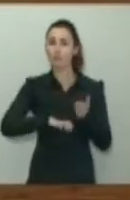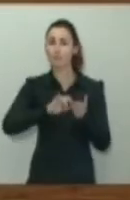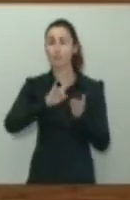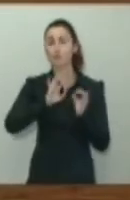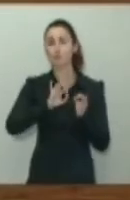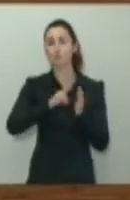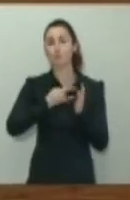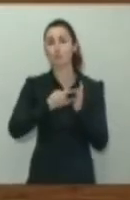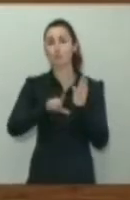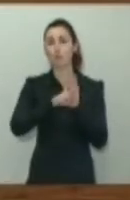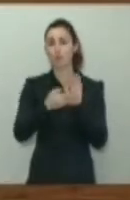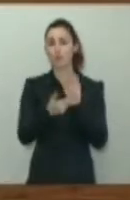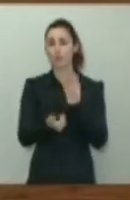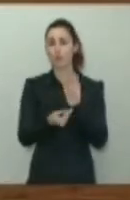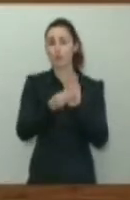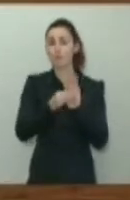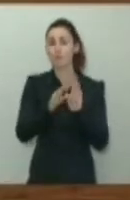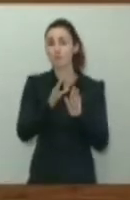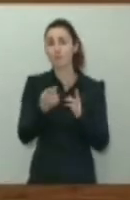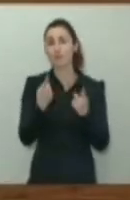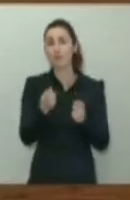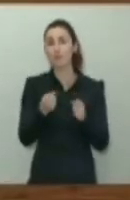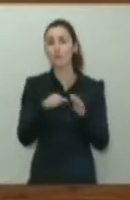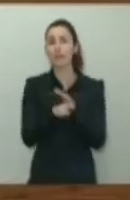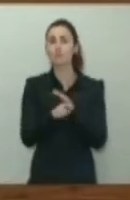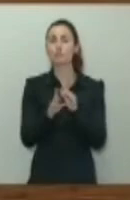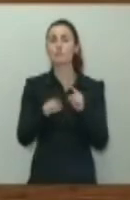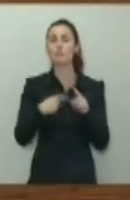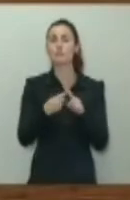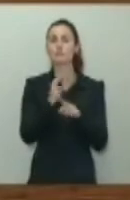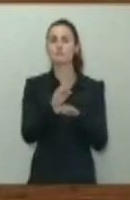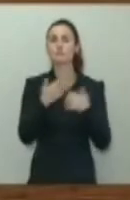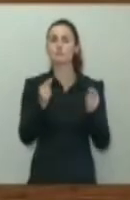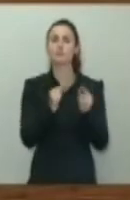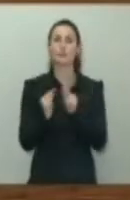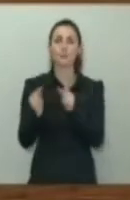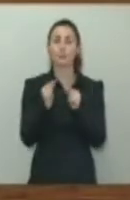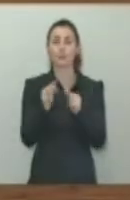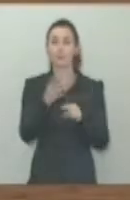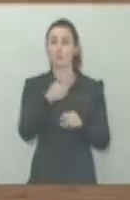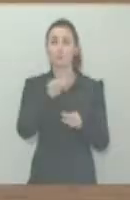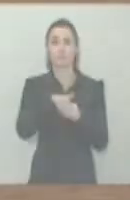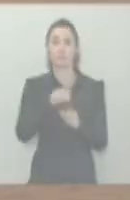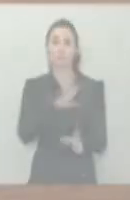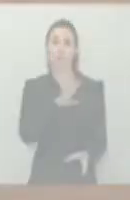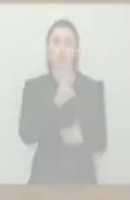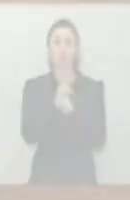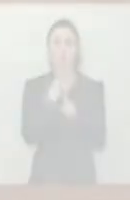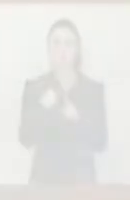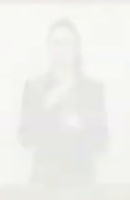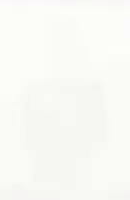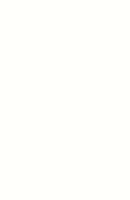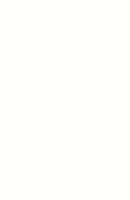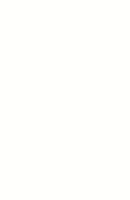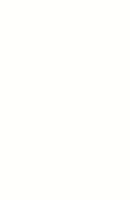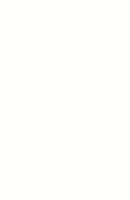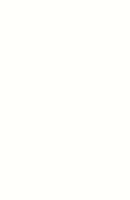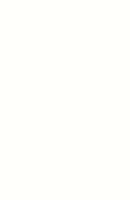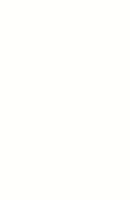caso, consideremos necesaria su tramitación y su discusión en esta Cámara y, por eso, votaremos en contra de estas enmiendas a la totalidad.